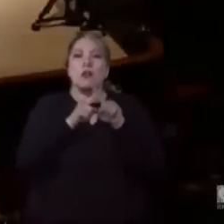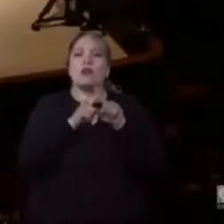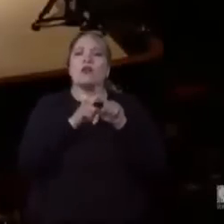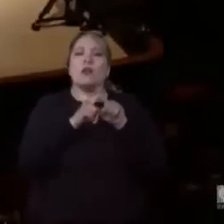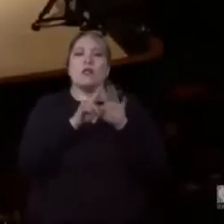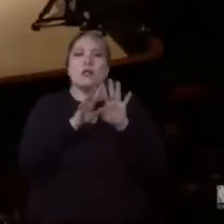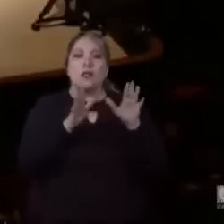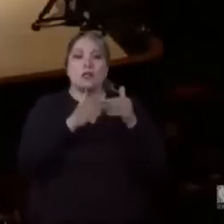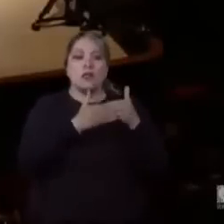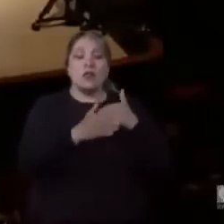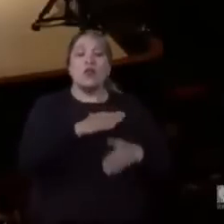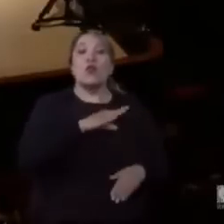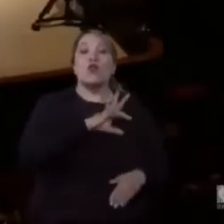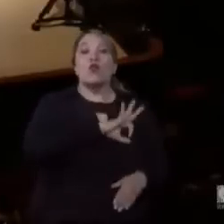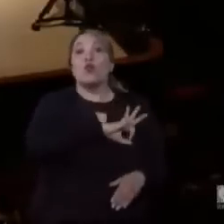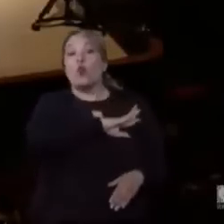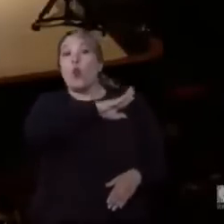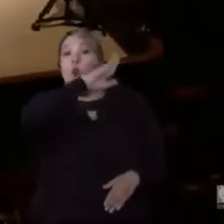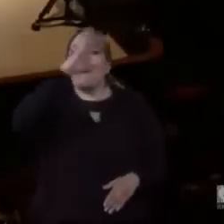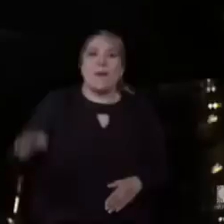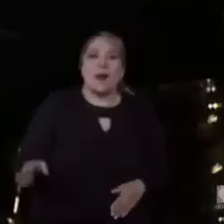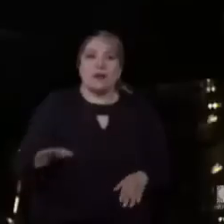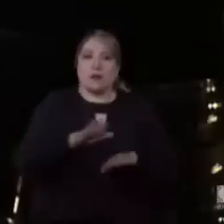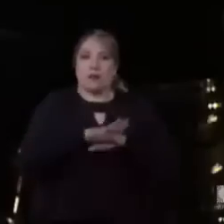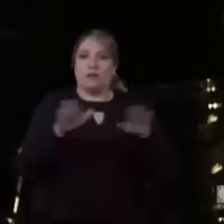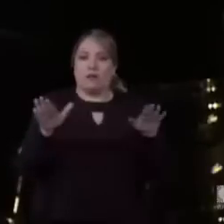la repetición y el nunca más.